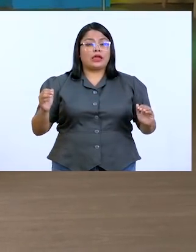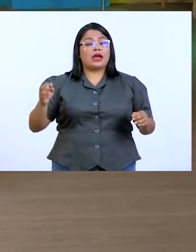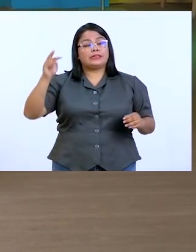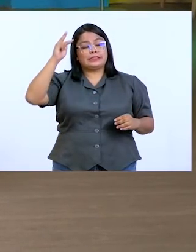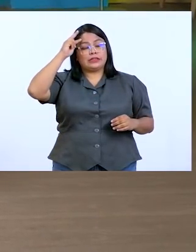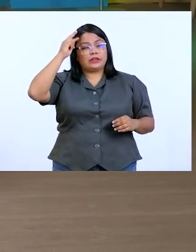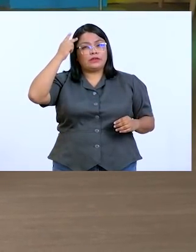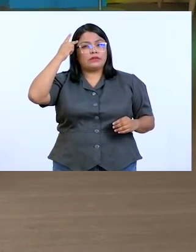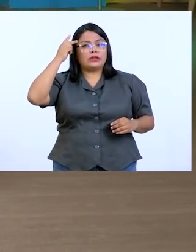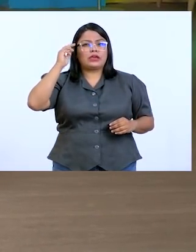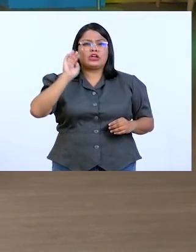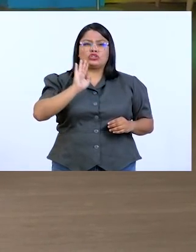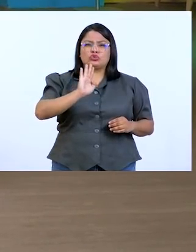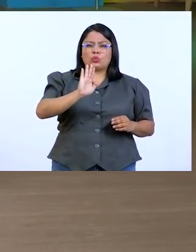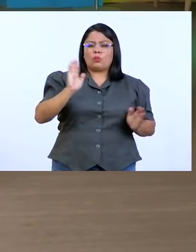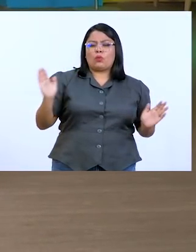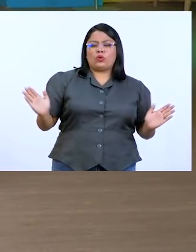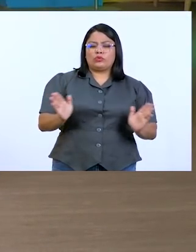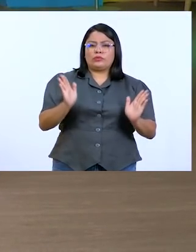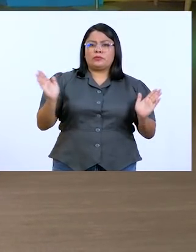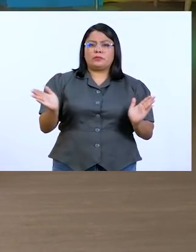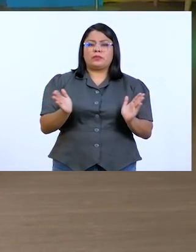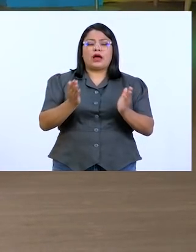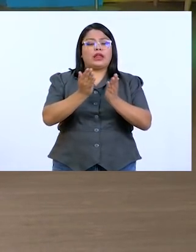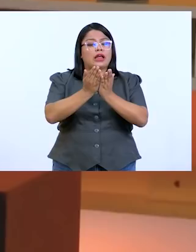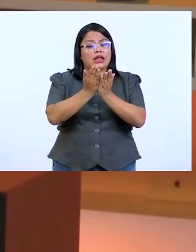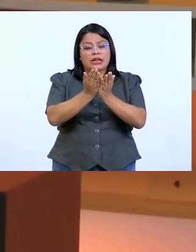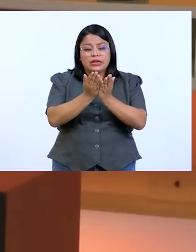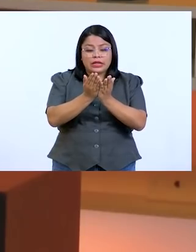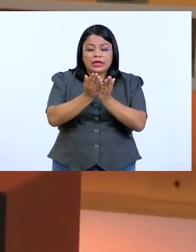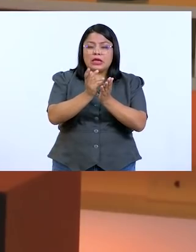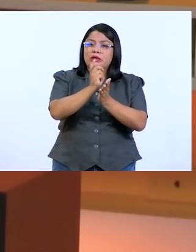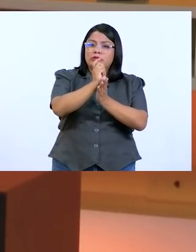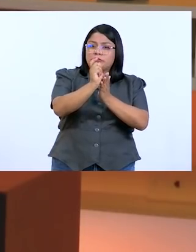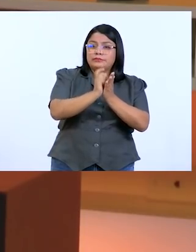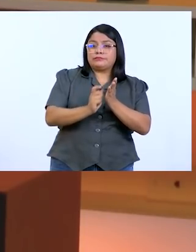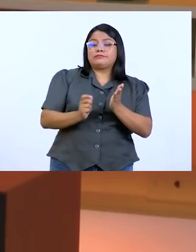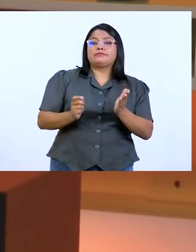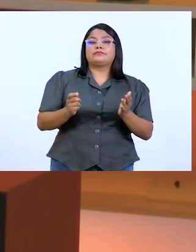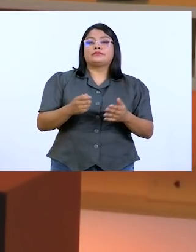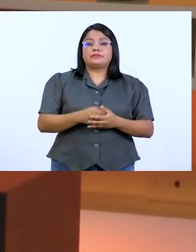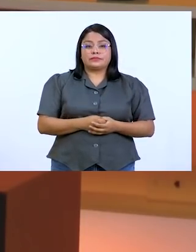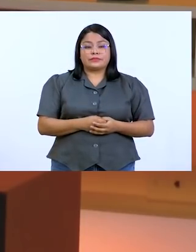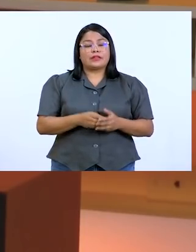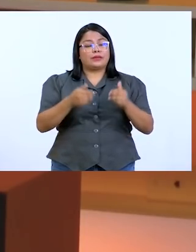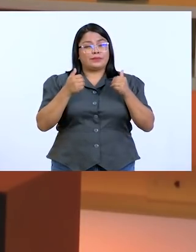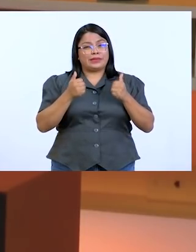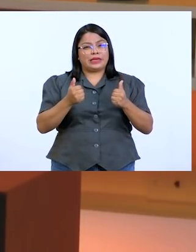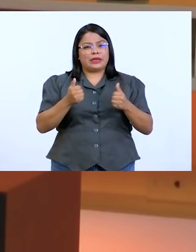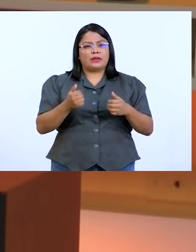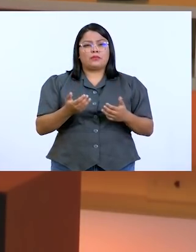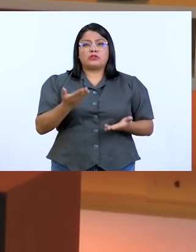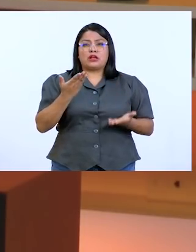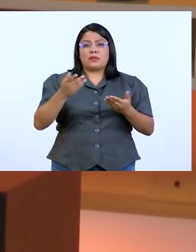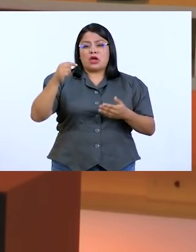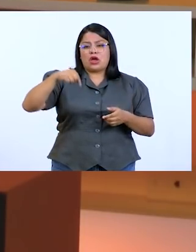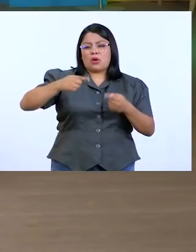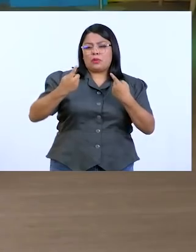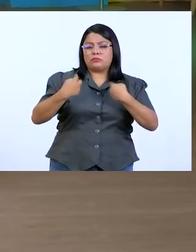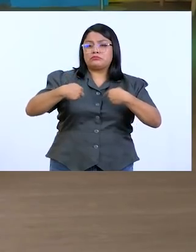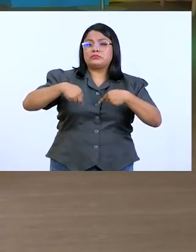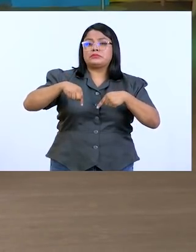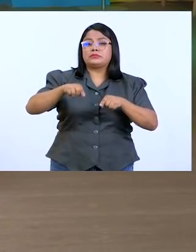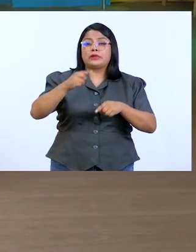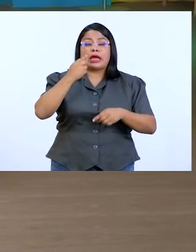niños y niñas, es decir, cuáles son sus propias motivaciones para leer y para escribir. Muy bien, ¿y qué te parece